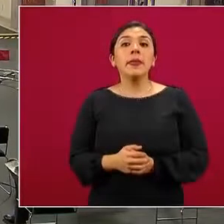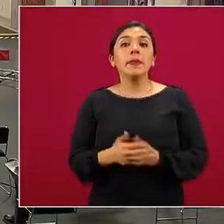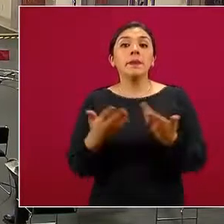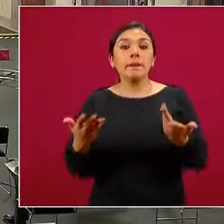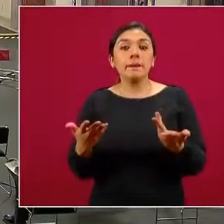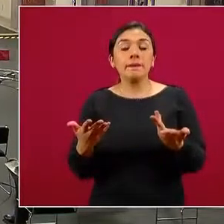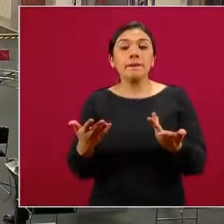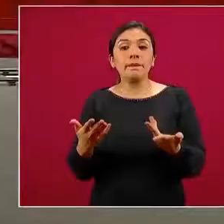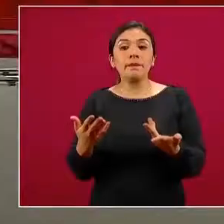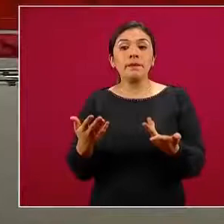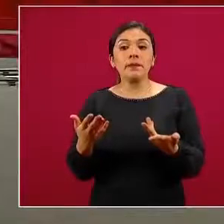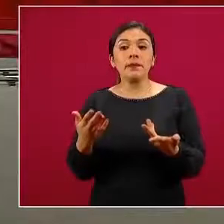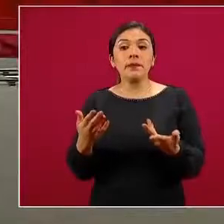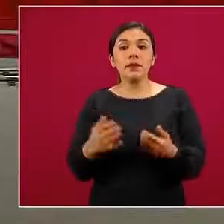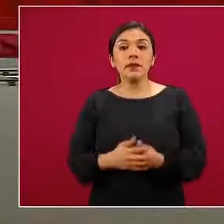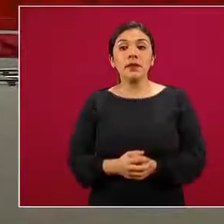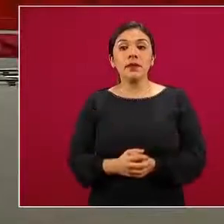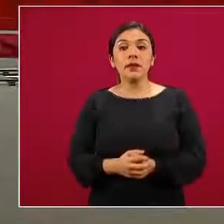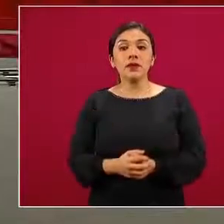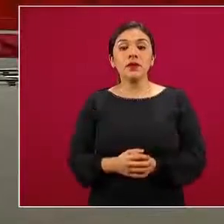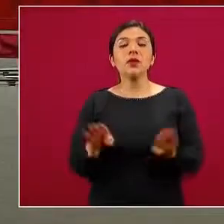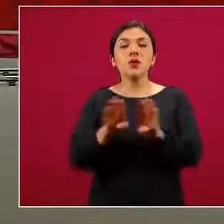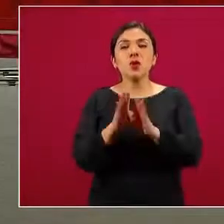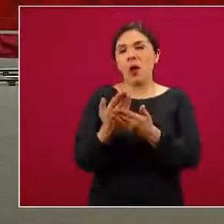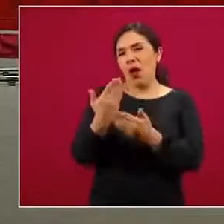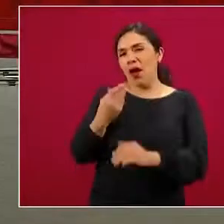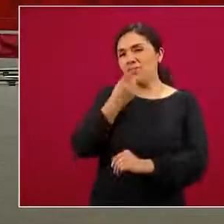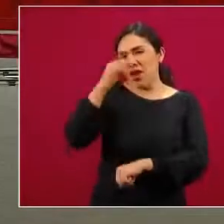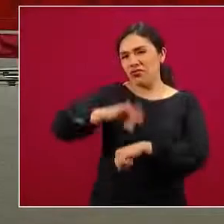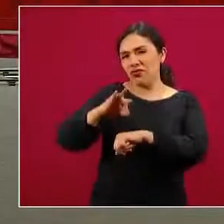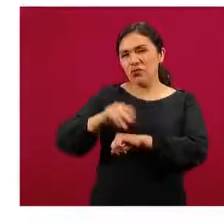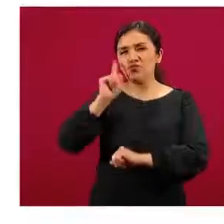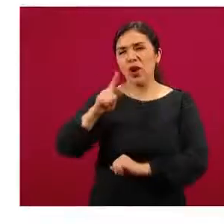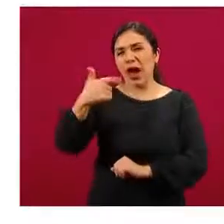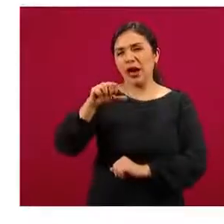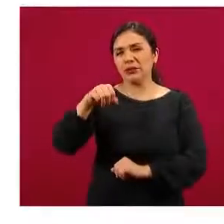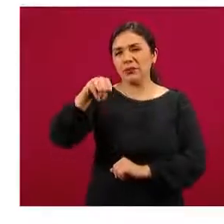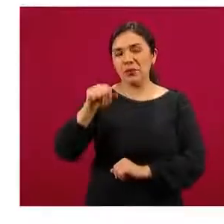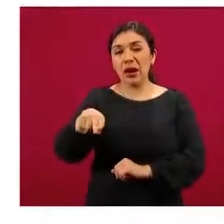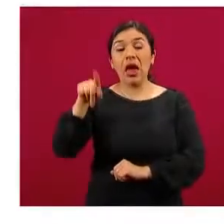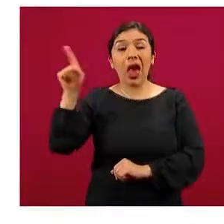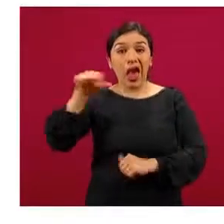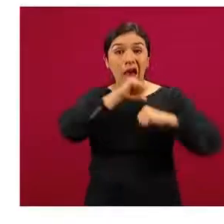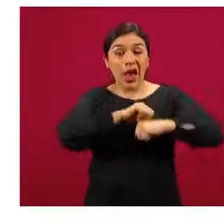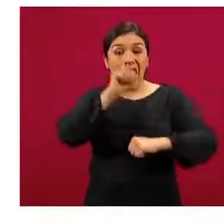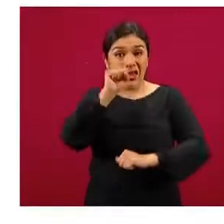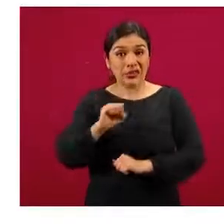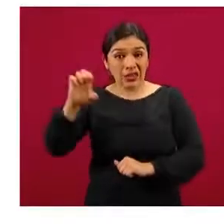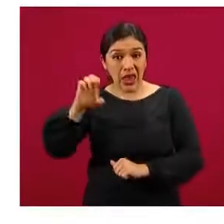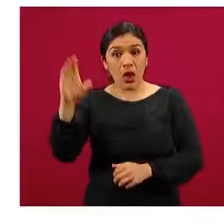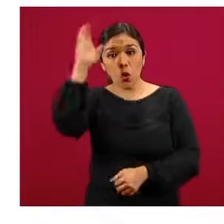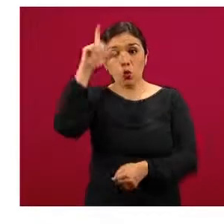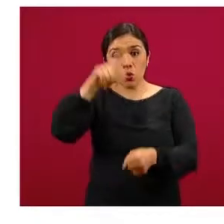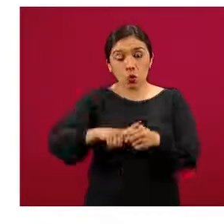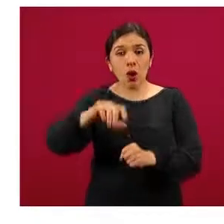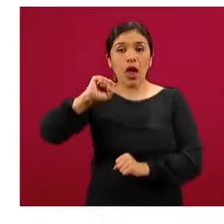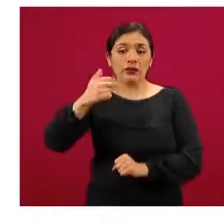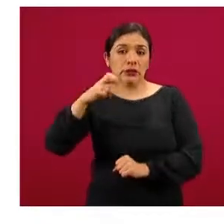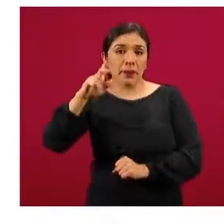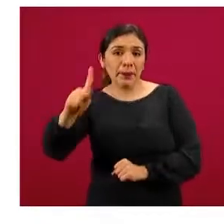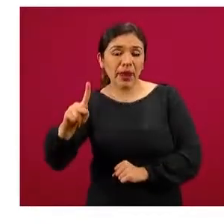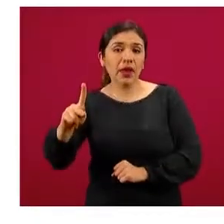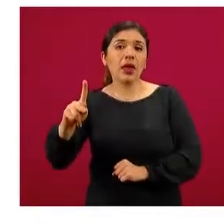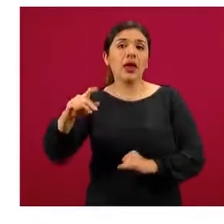como ya lo comentó la doctora Gassman, la Secretaría de Economía, Cultura, Hacienda,